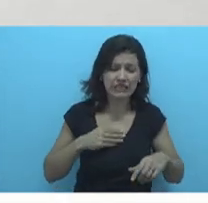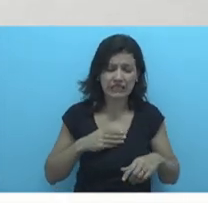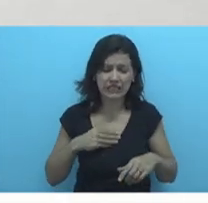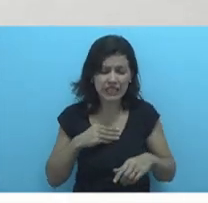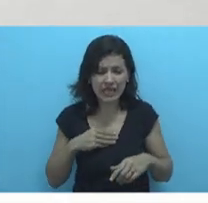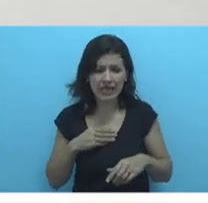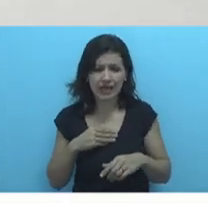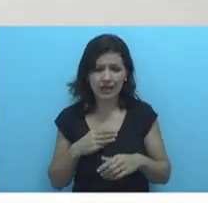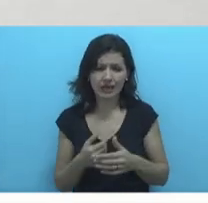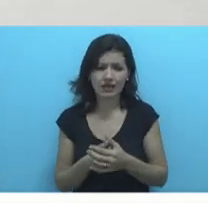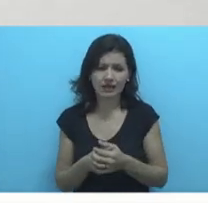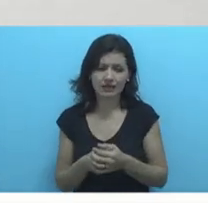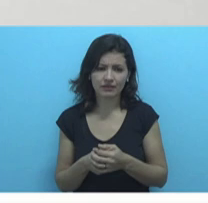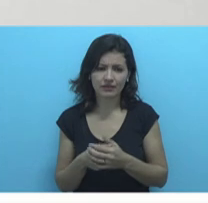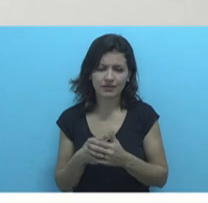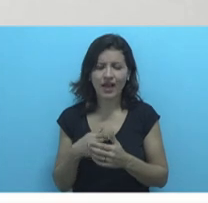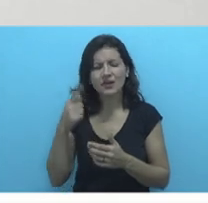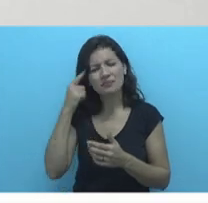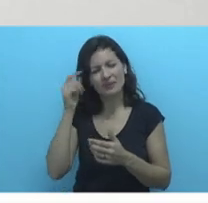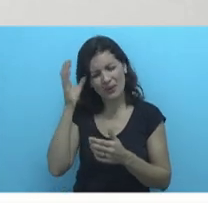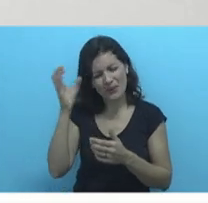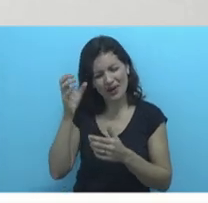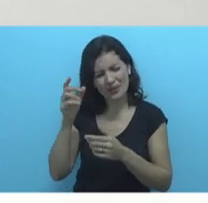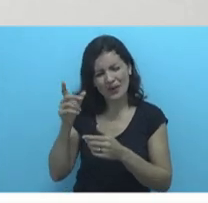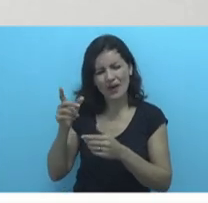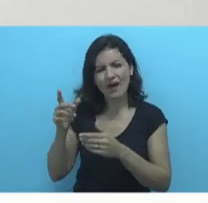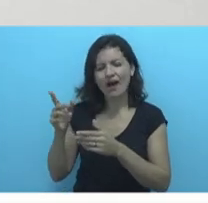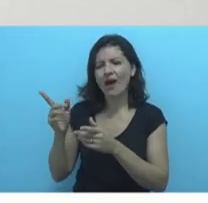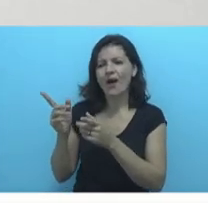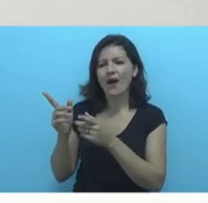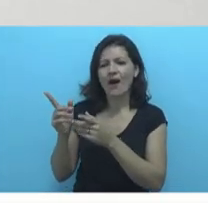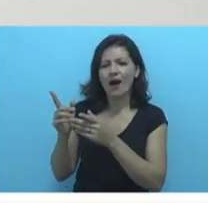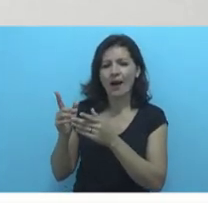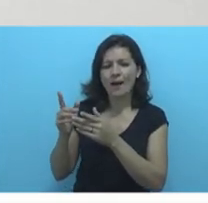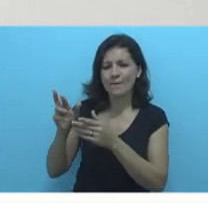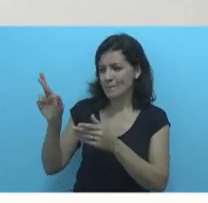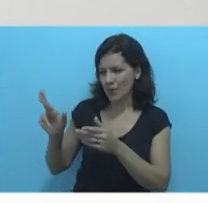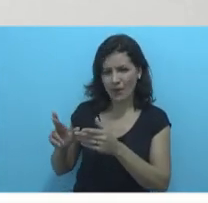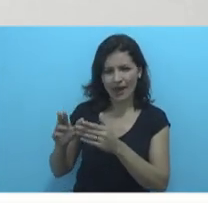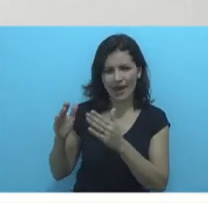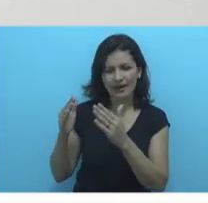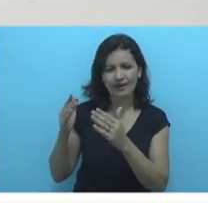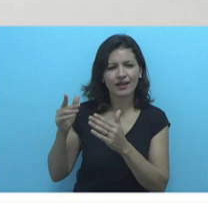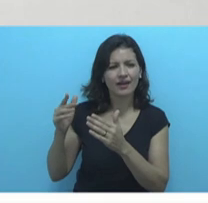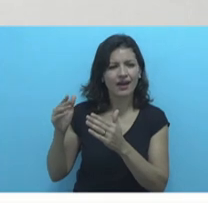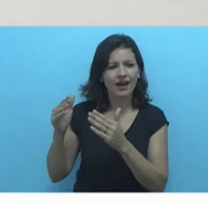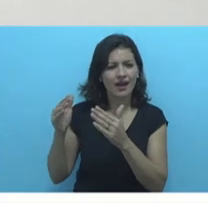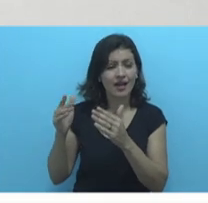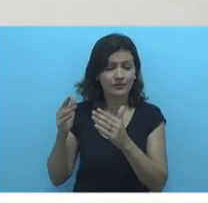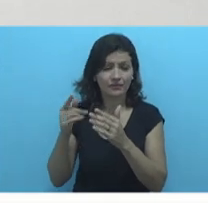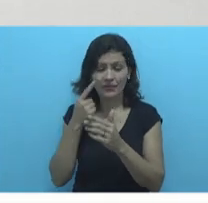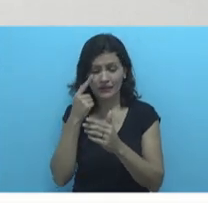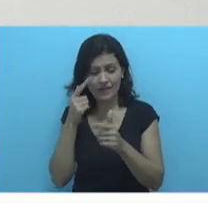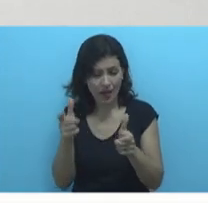y pienso en una vecina de mi pueblo, Graciela, docente jubilada, que desde que se supo que Miguel